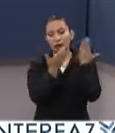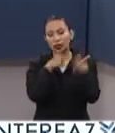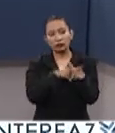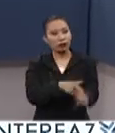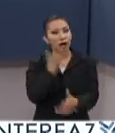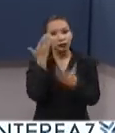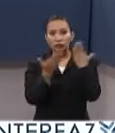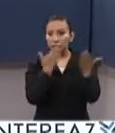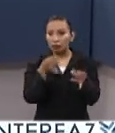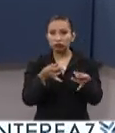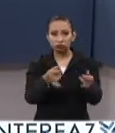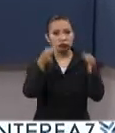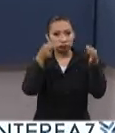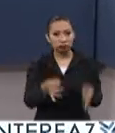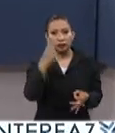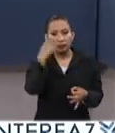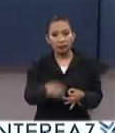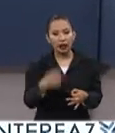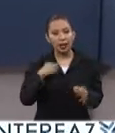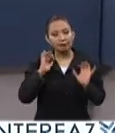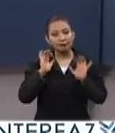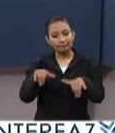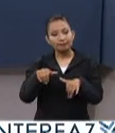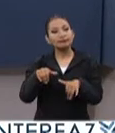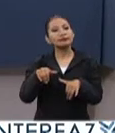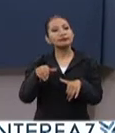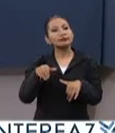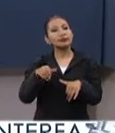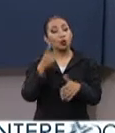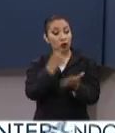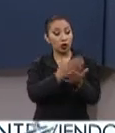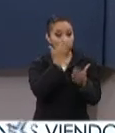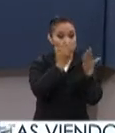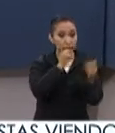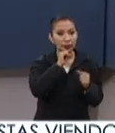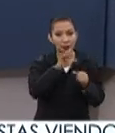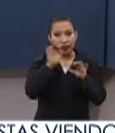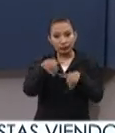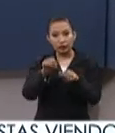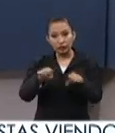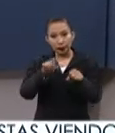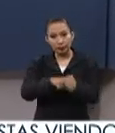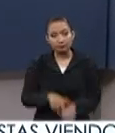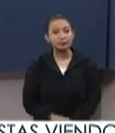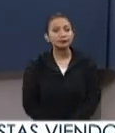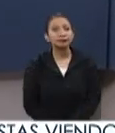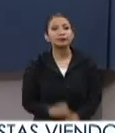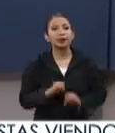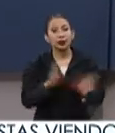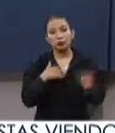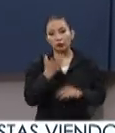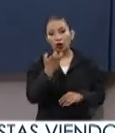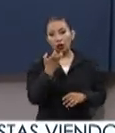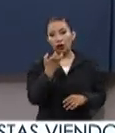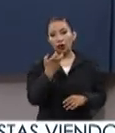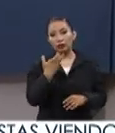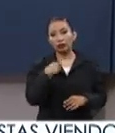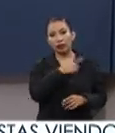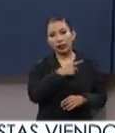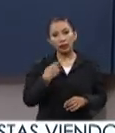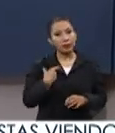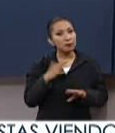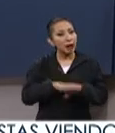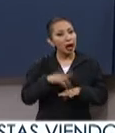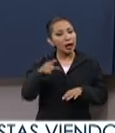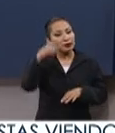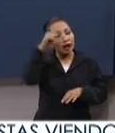una educación de calidad para reinsertarse no solo en los estudios, sino en la sociedad. Así es, y por esa razón, pues tiene que ser